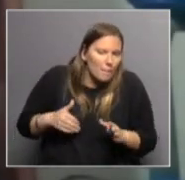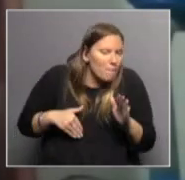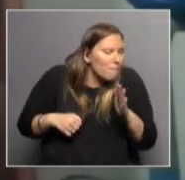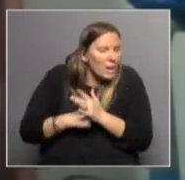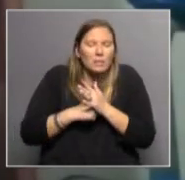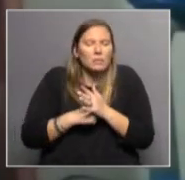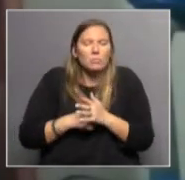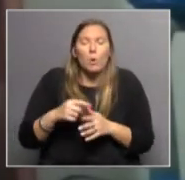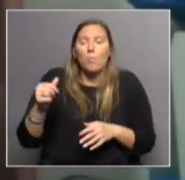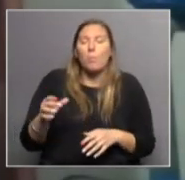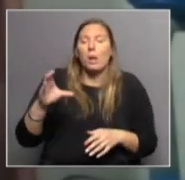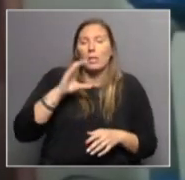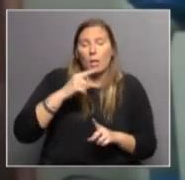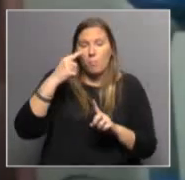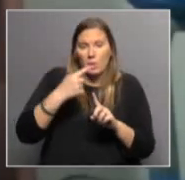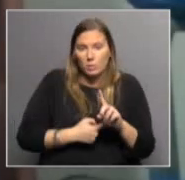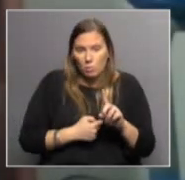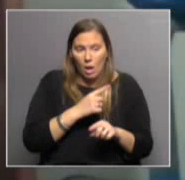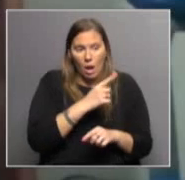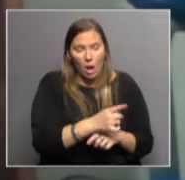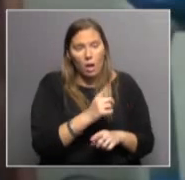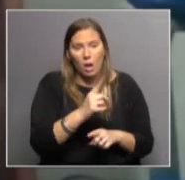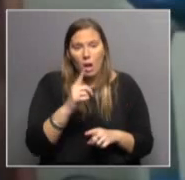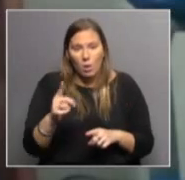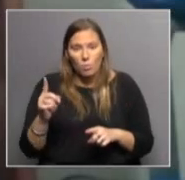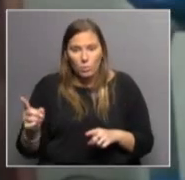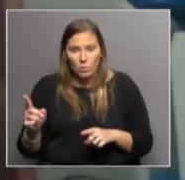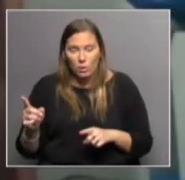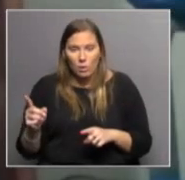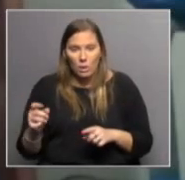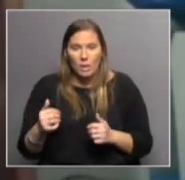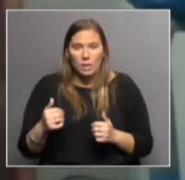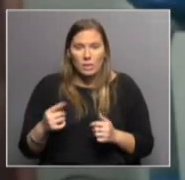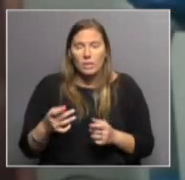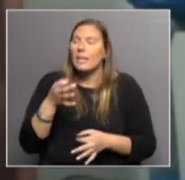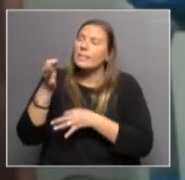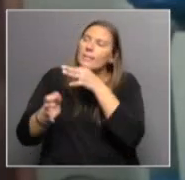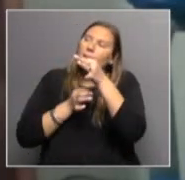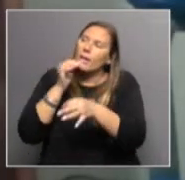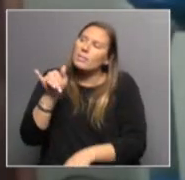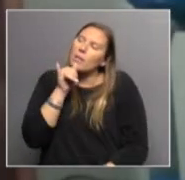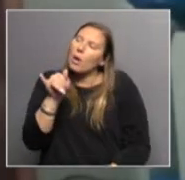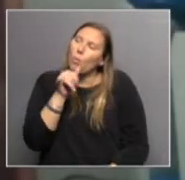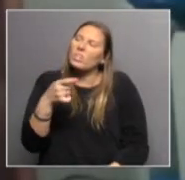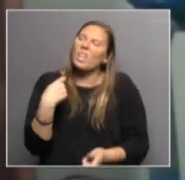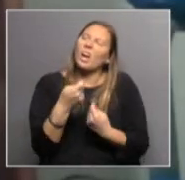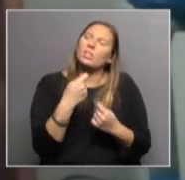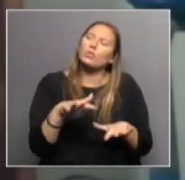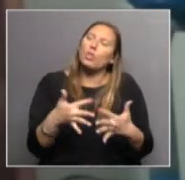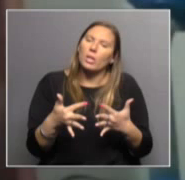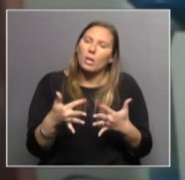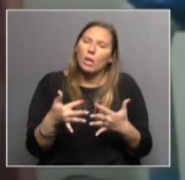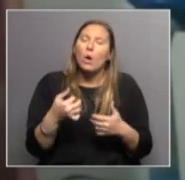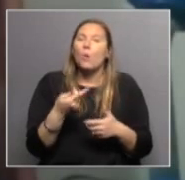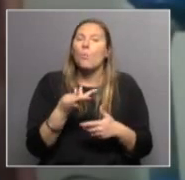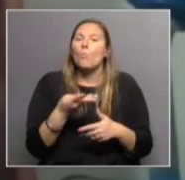entran. Mensualmente a cada uno de los colaboradores se les rinde en qué se gastó, a